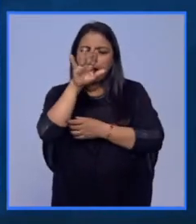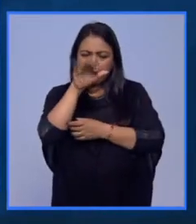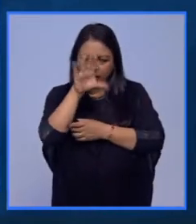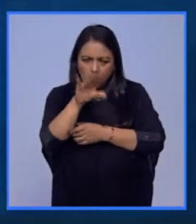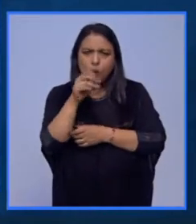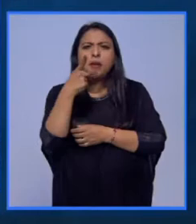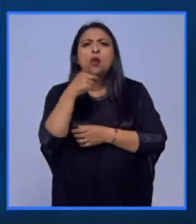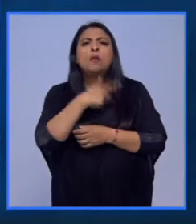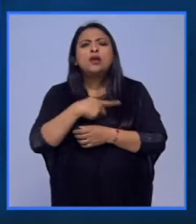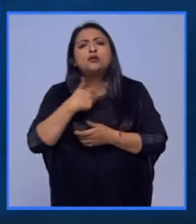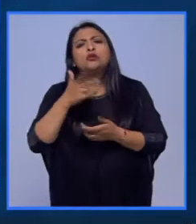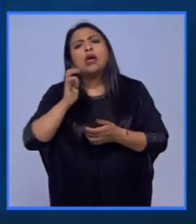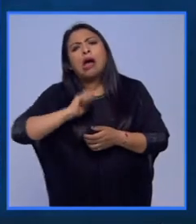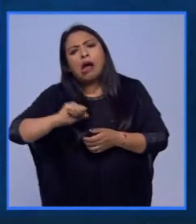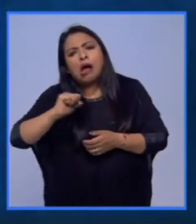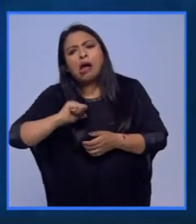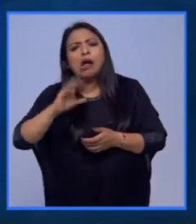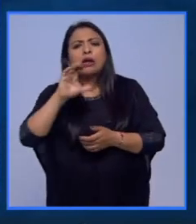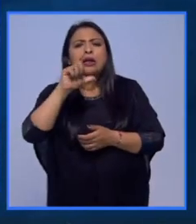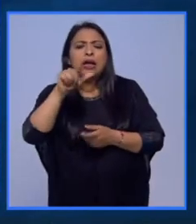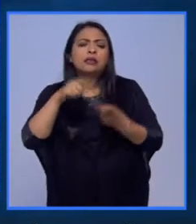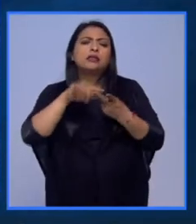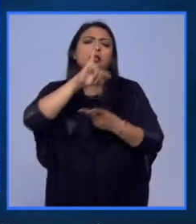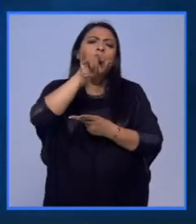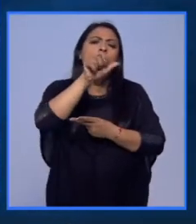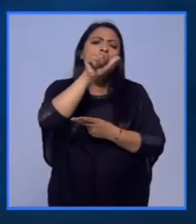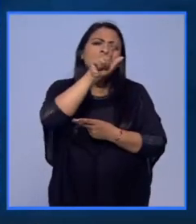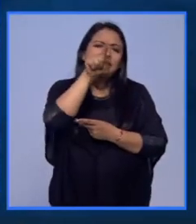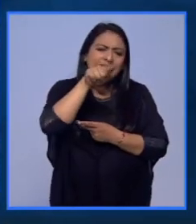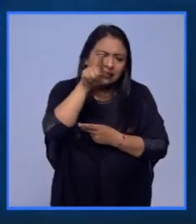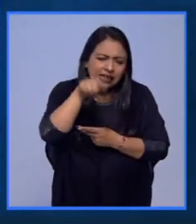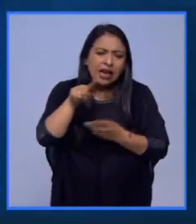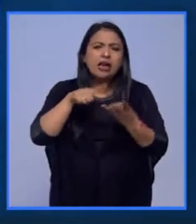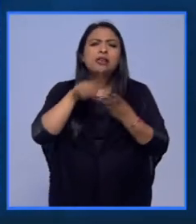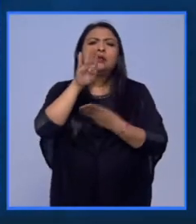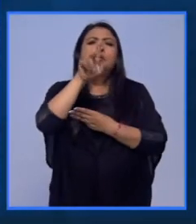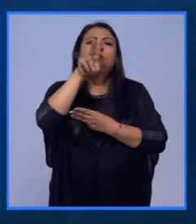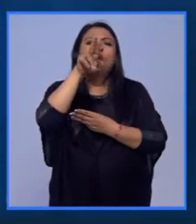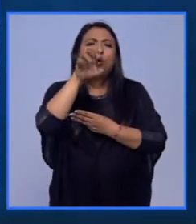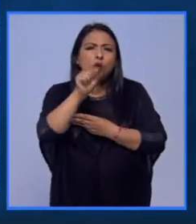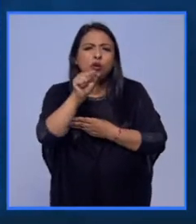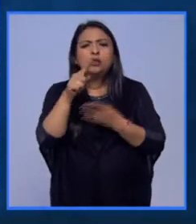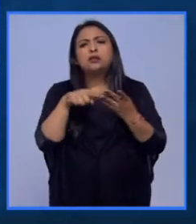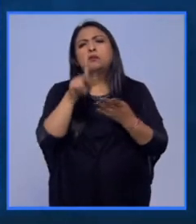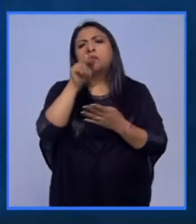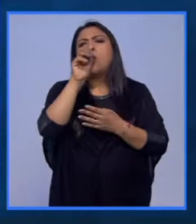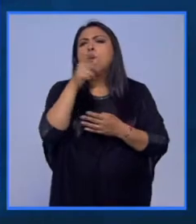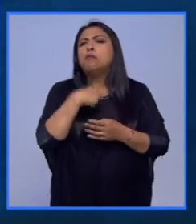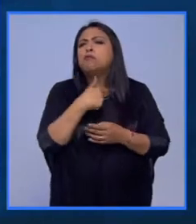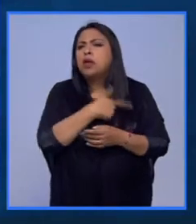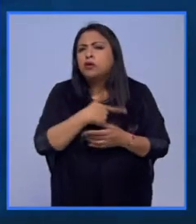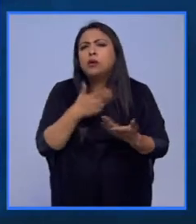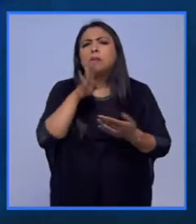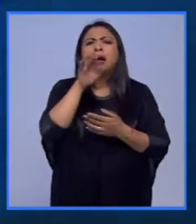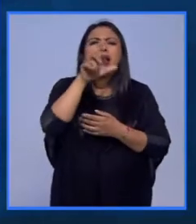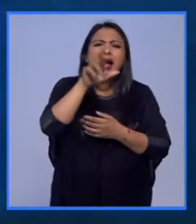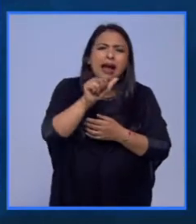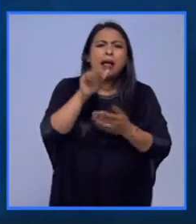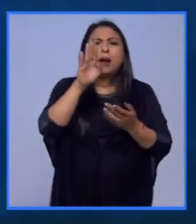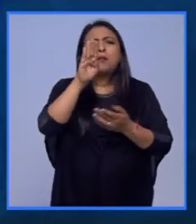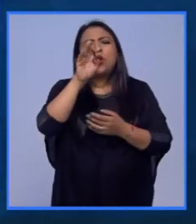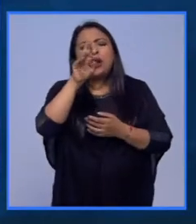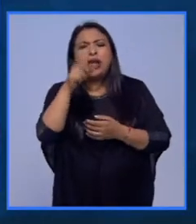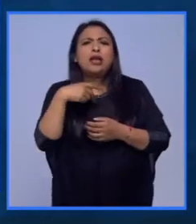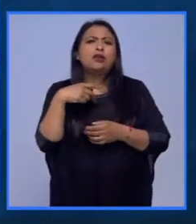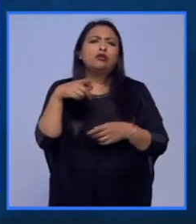gusta mucho el clásico, me gusta el jazz, el blues, no sé, el pop, las baladas, los boleros, la música